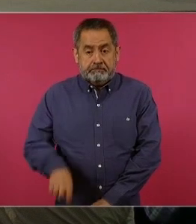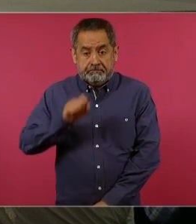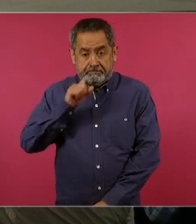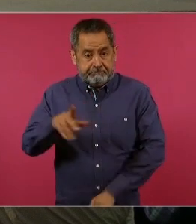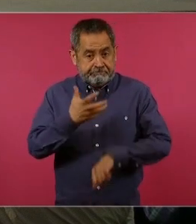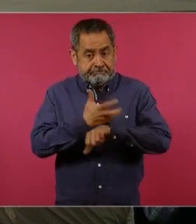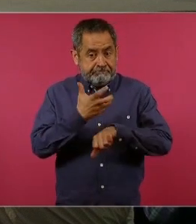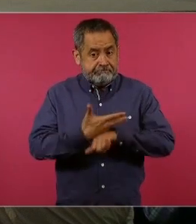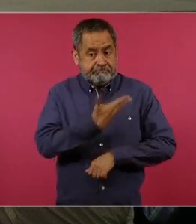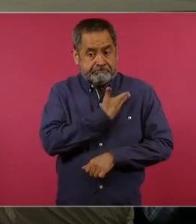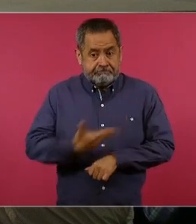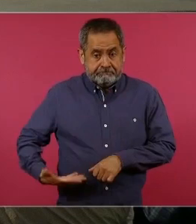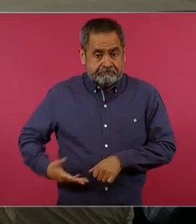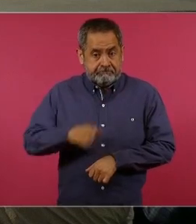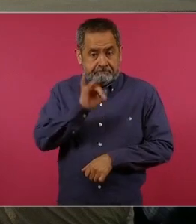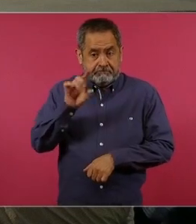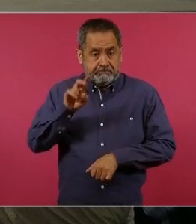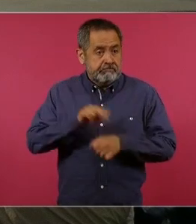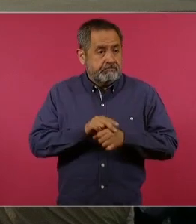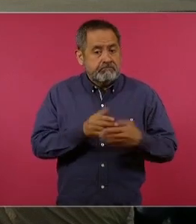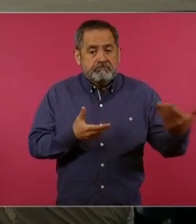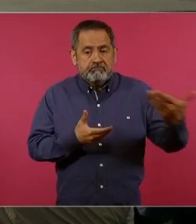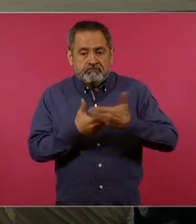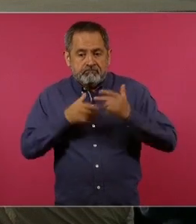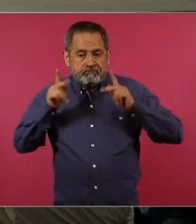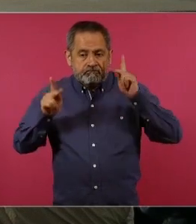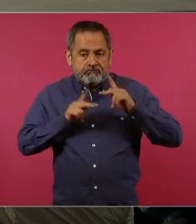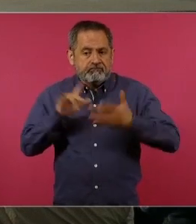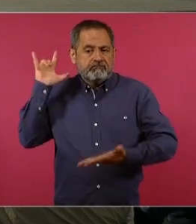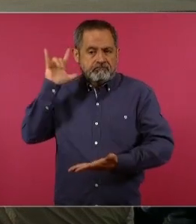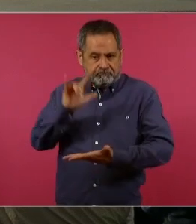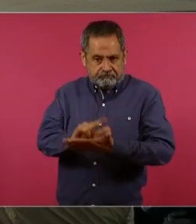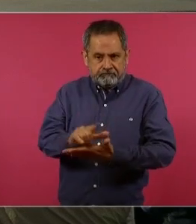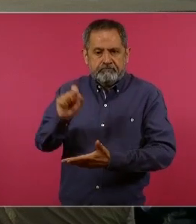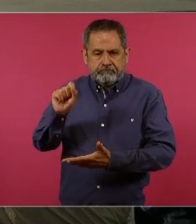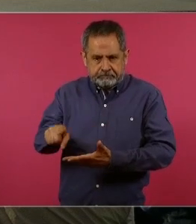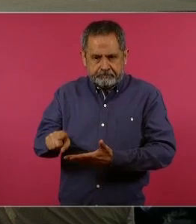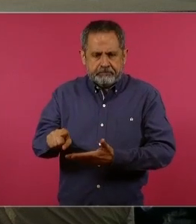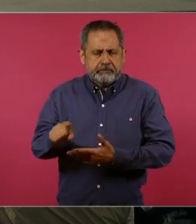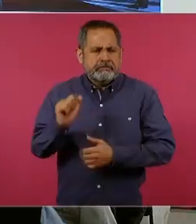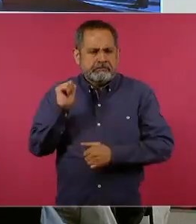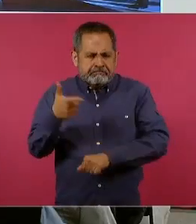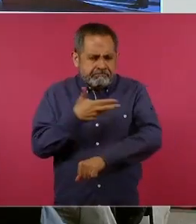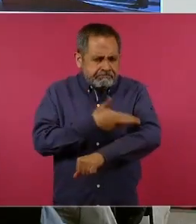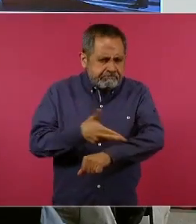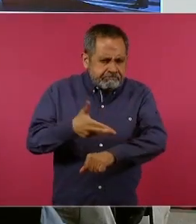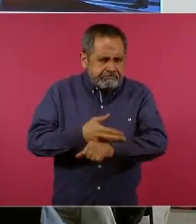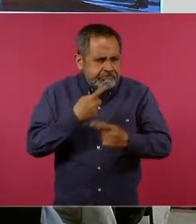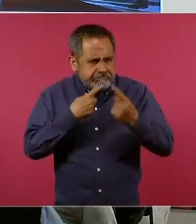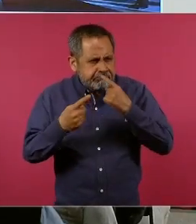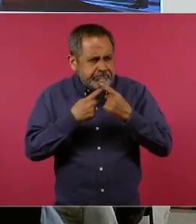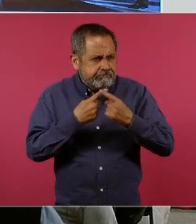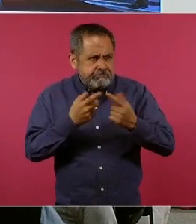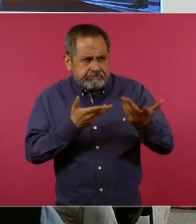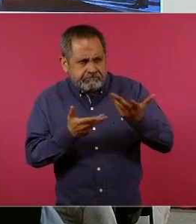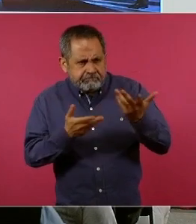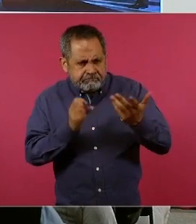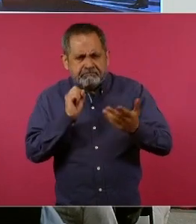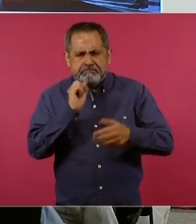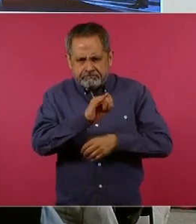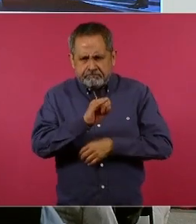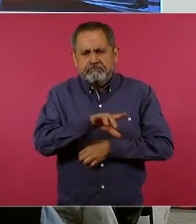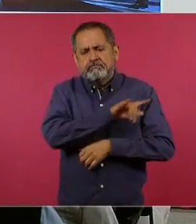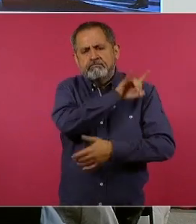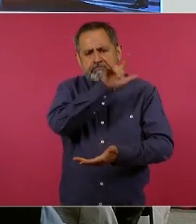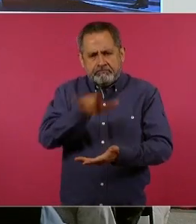Unidos, que nos visitó específicamente en ese espacio, después de que hubo algunas consideraciones, como